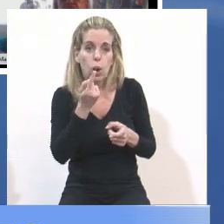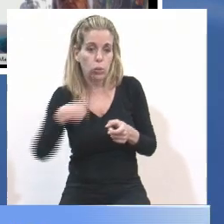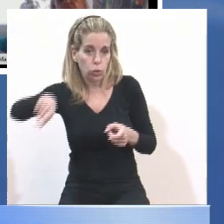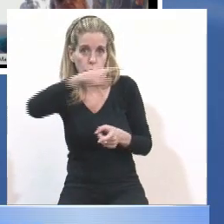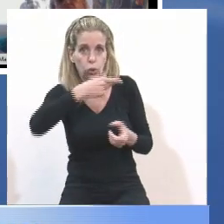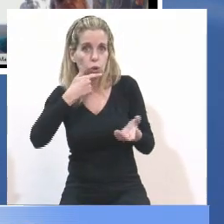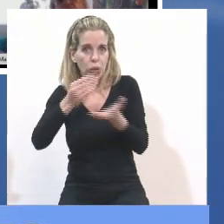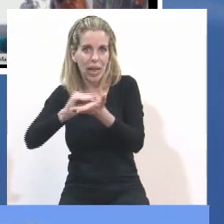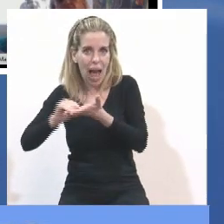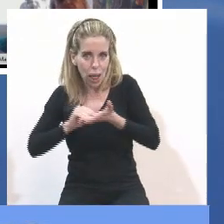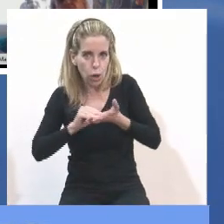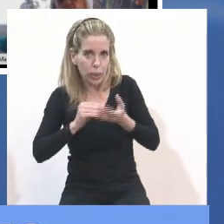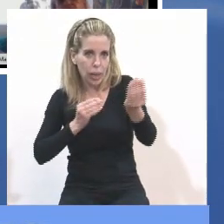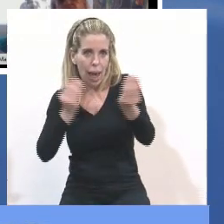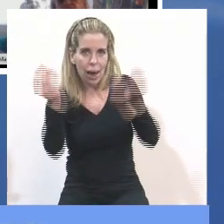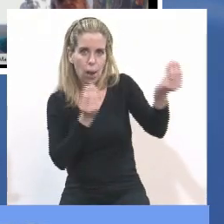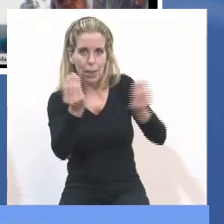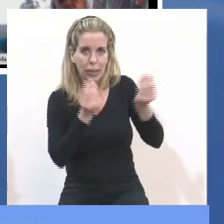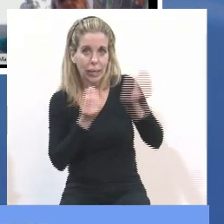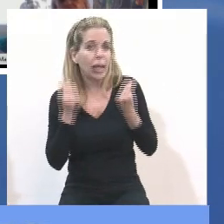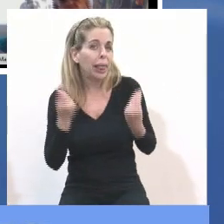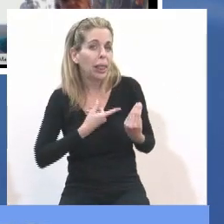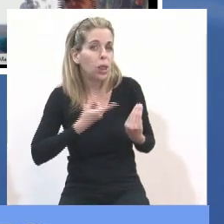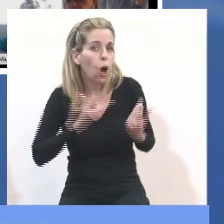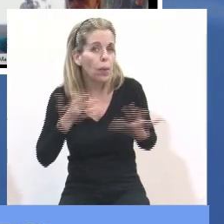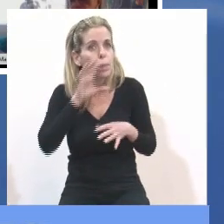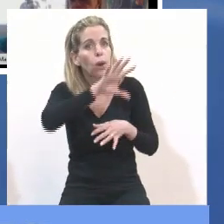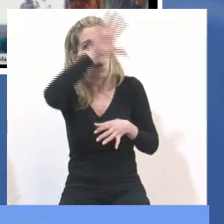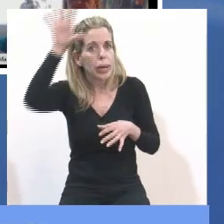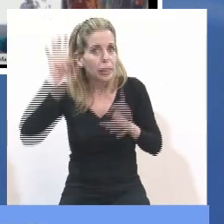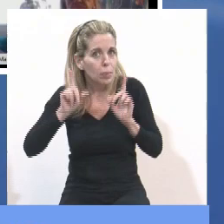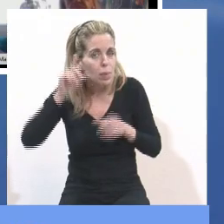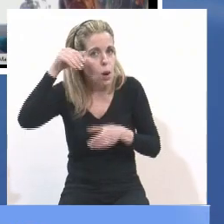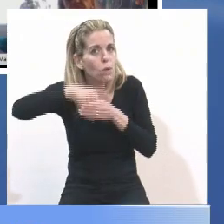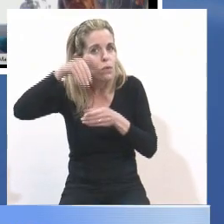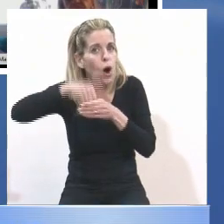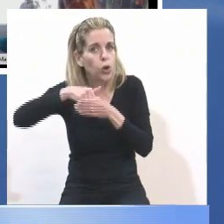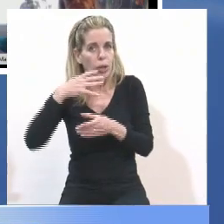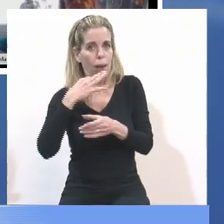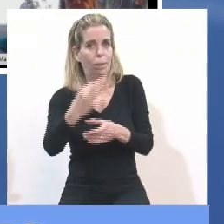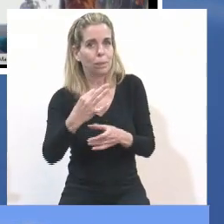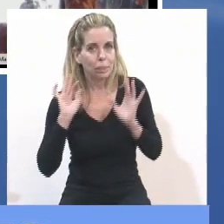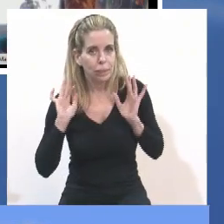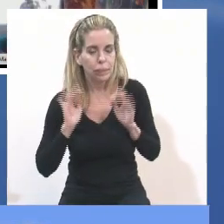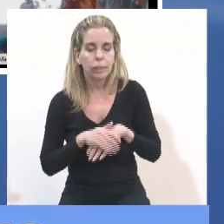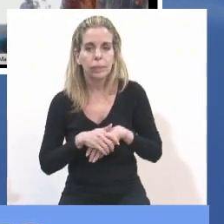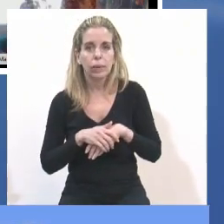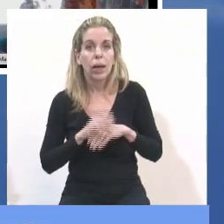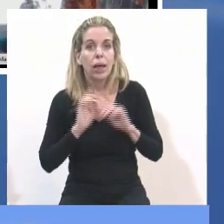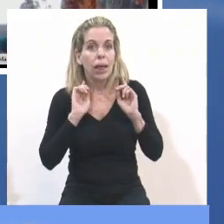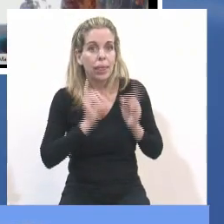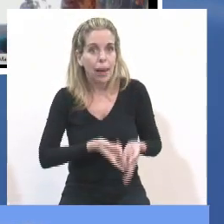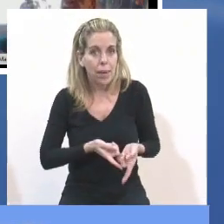nosotros y nosotras, tiene origen popular porque ha sido votado por la ciudadanía de sus provincias. Pero además